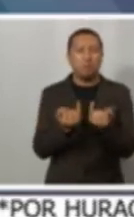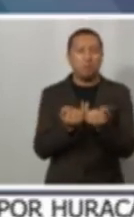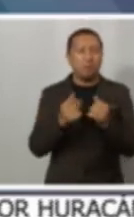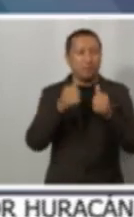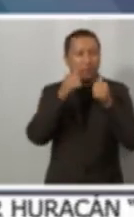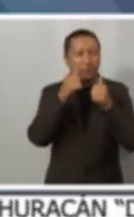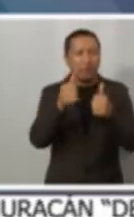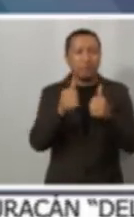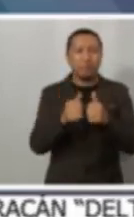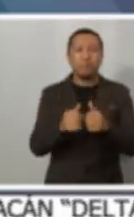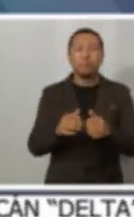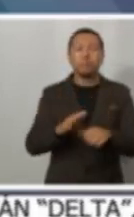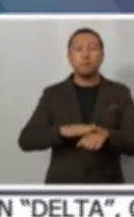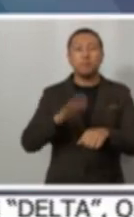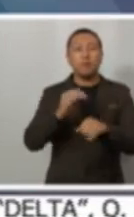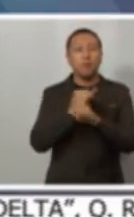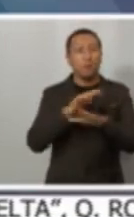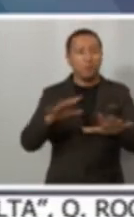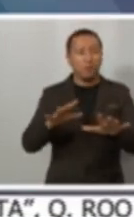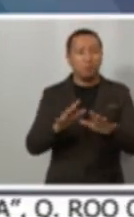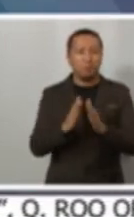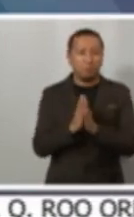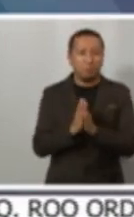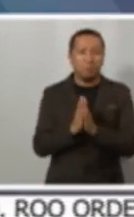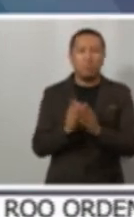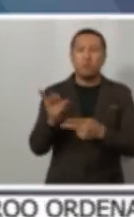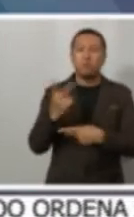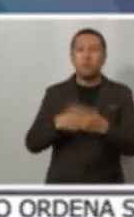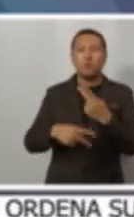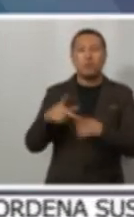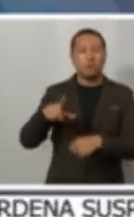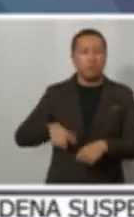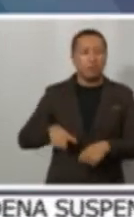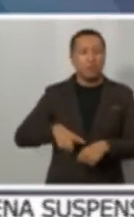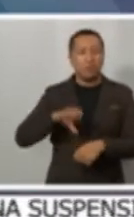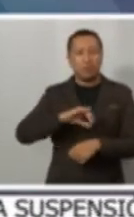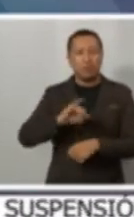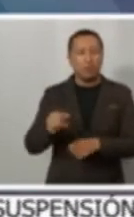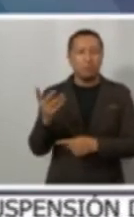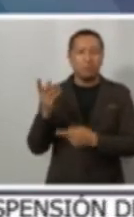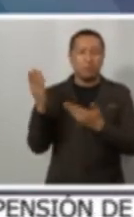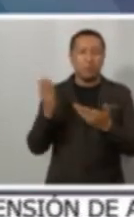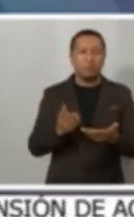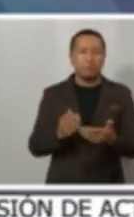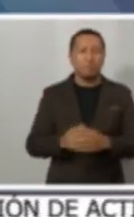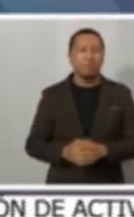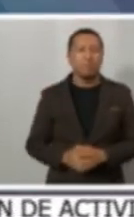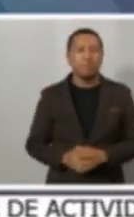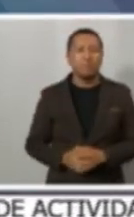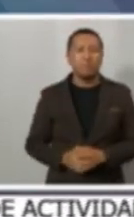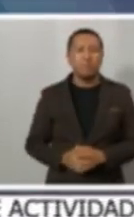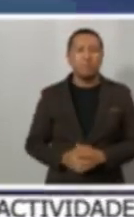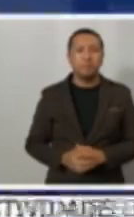muy pendientes, quédese con nosotros, no me despido, el gobernador Carlos Joaquín, en breve, aquí en SQCS Noticias.